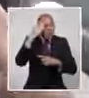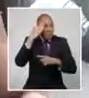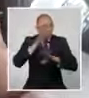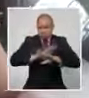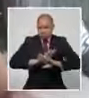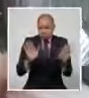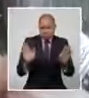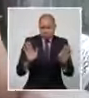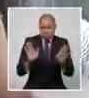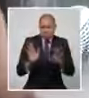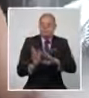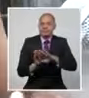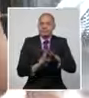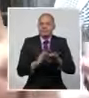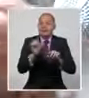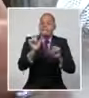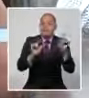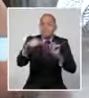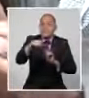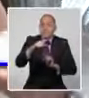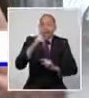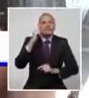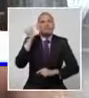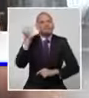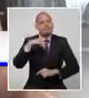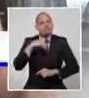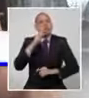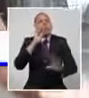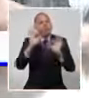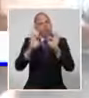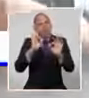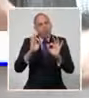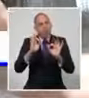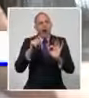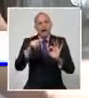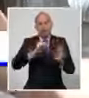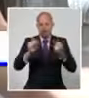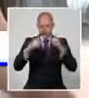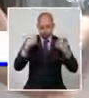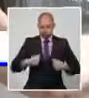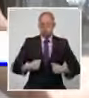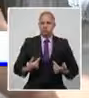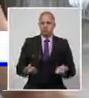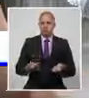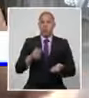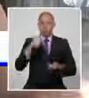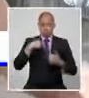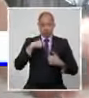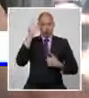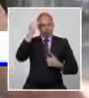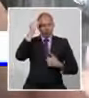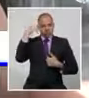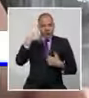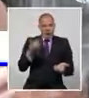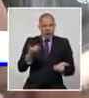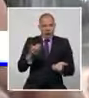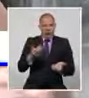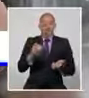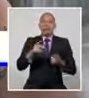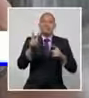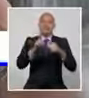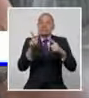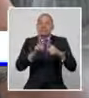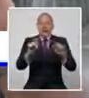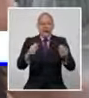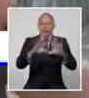COVID. Si la gente no toma conciencia de las medidas, es autodisciplina, sepárate, si tú no estás, te hace caso a los medios de repetirlo y repetirlo un